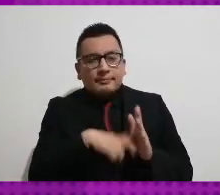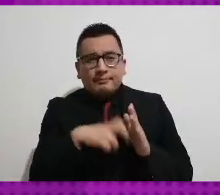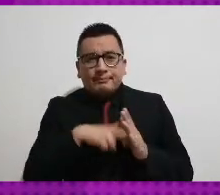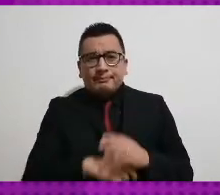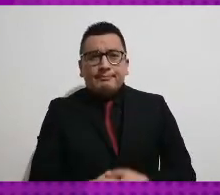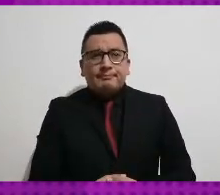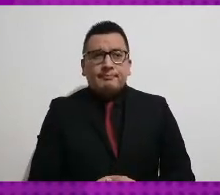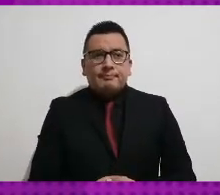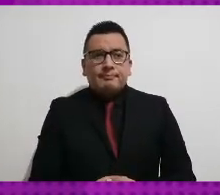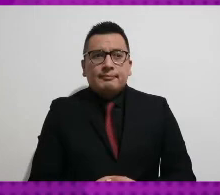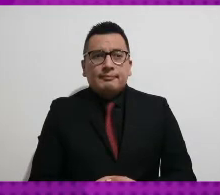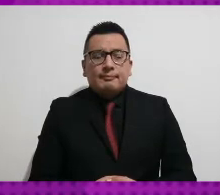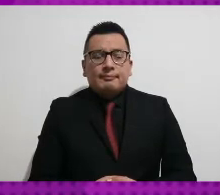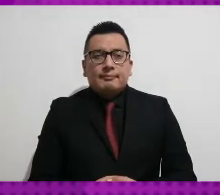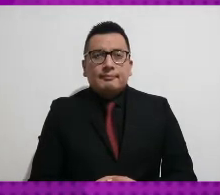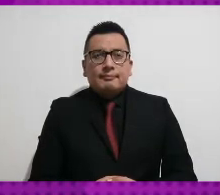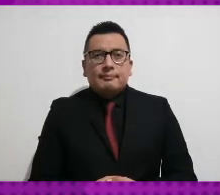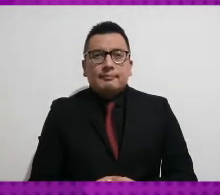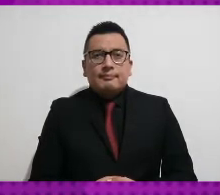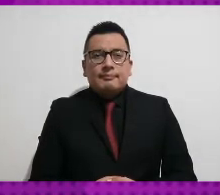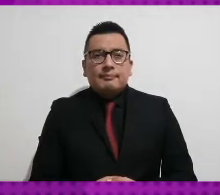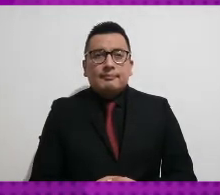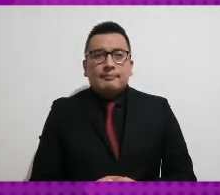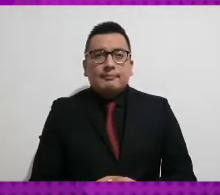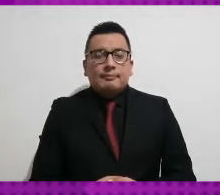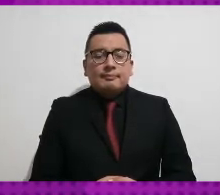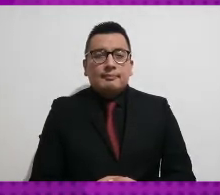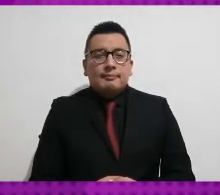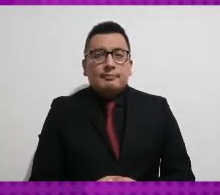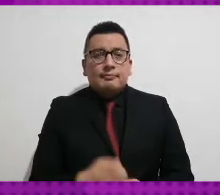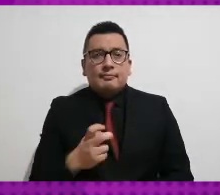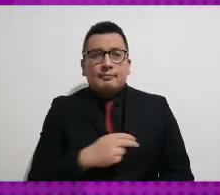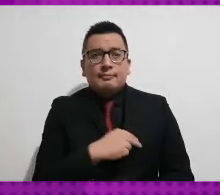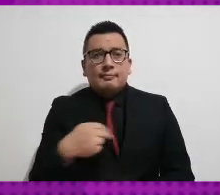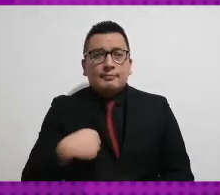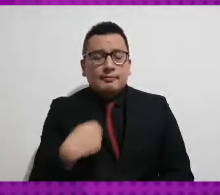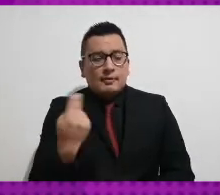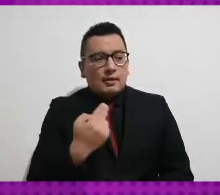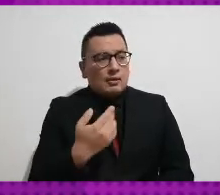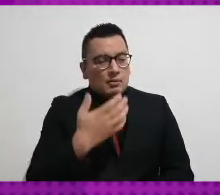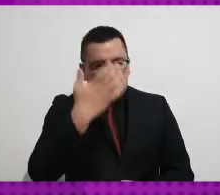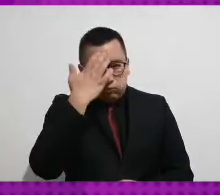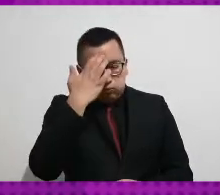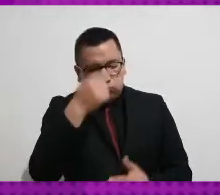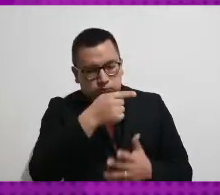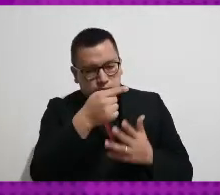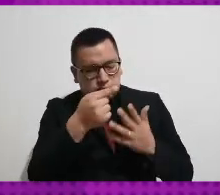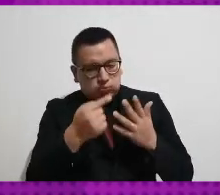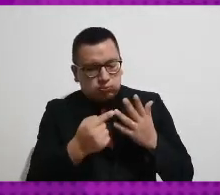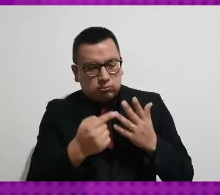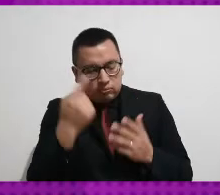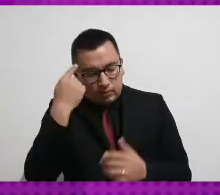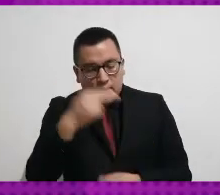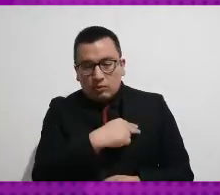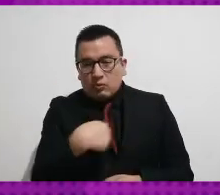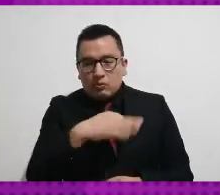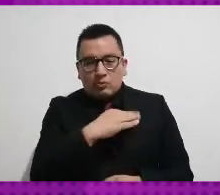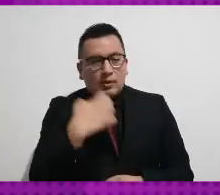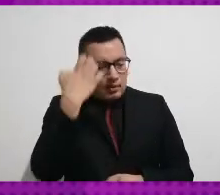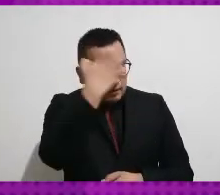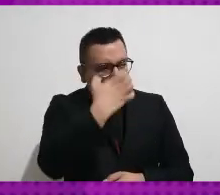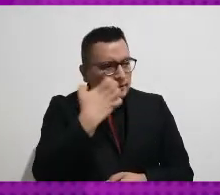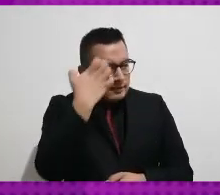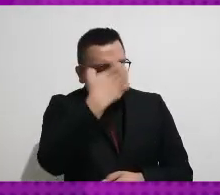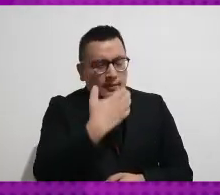Estos criterios se utilizan para evaluar el objeto en cuestión de una manera consistente